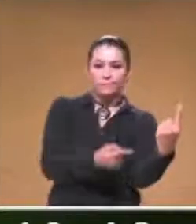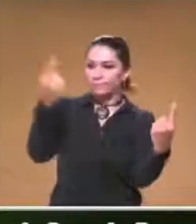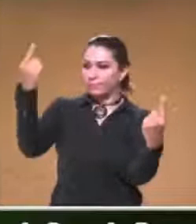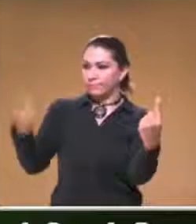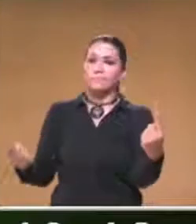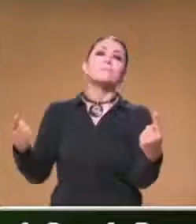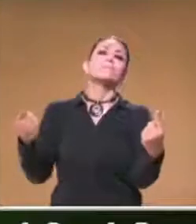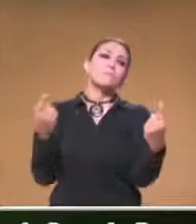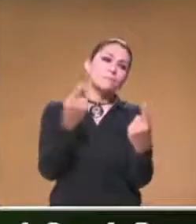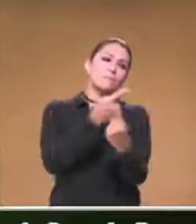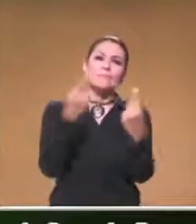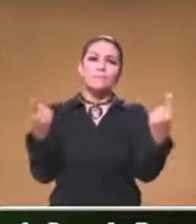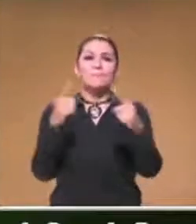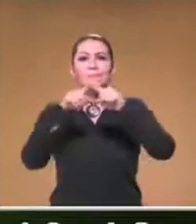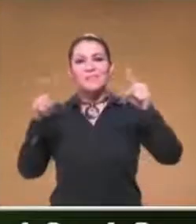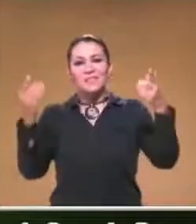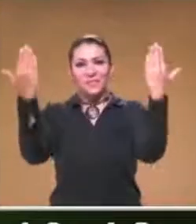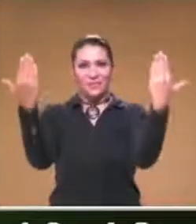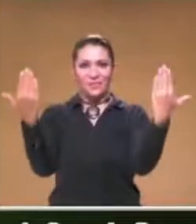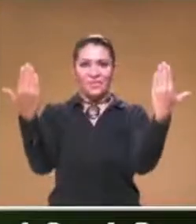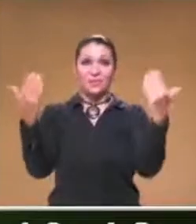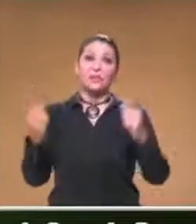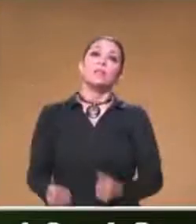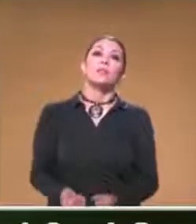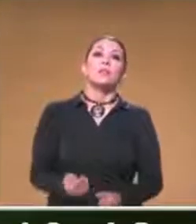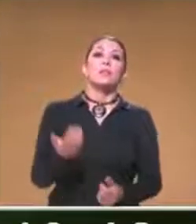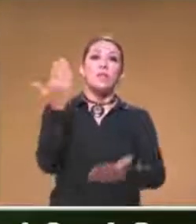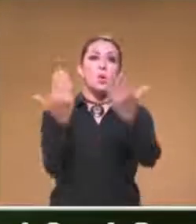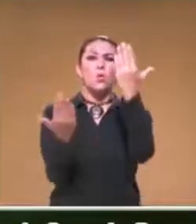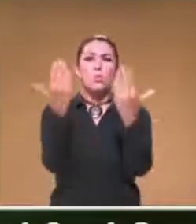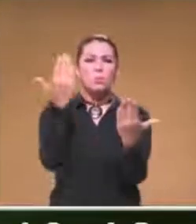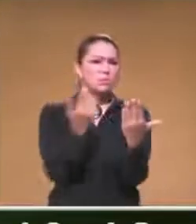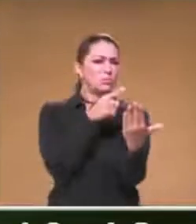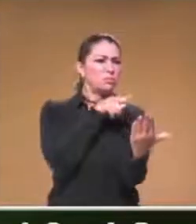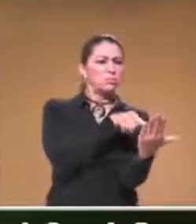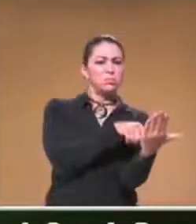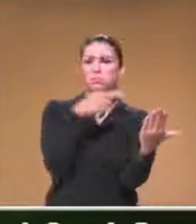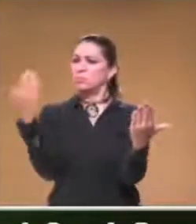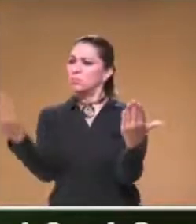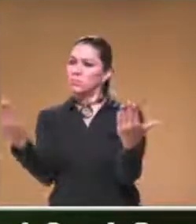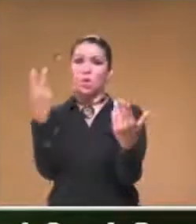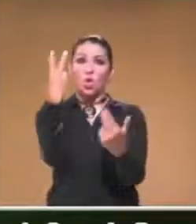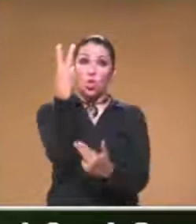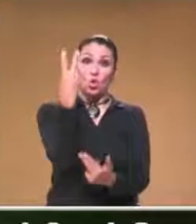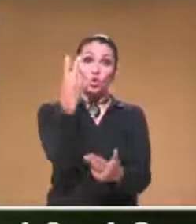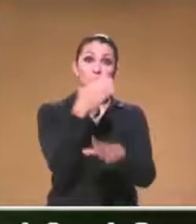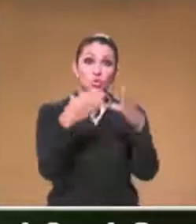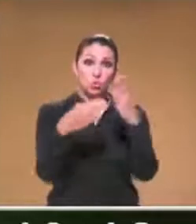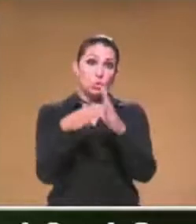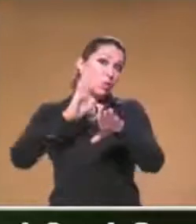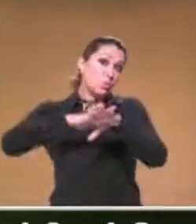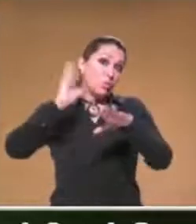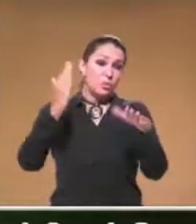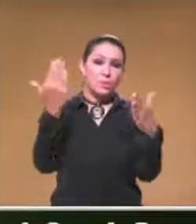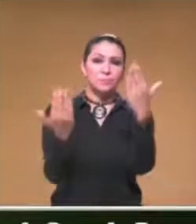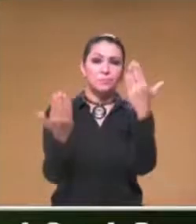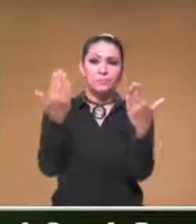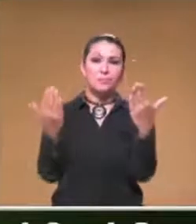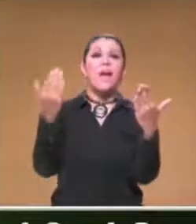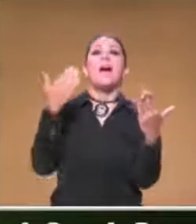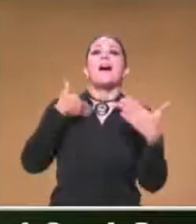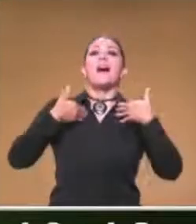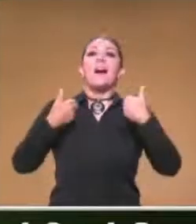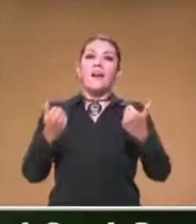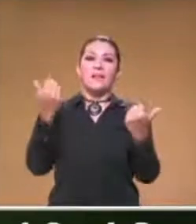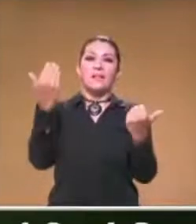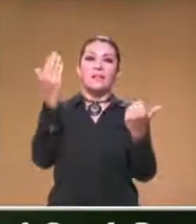otras, entre una cosa u otras. Y comparar es examinar 2 o más objetos para descubrir sus diferencias o